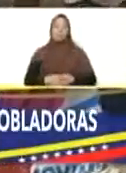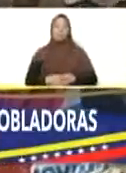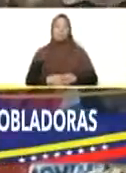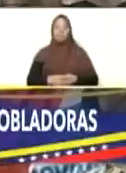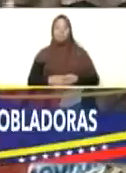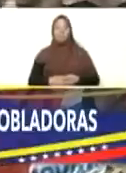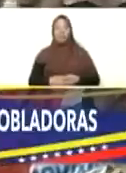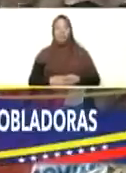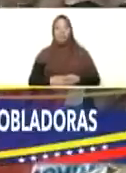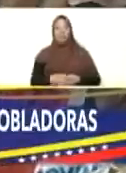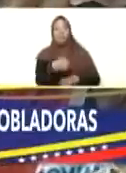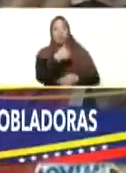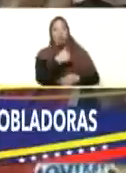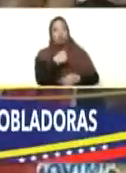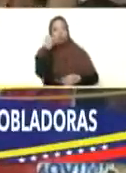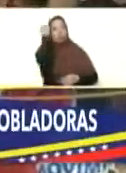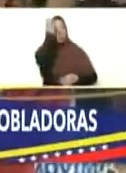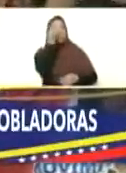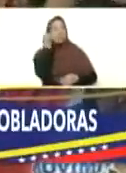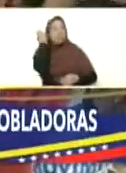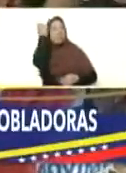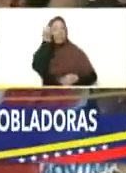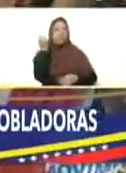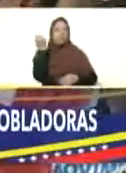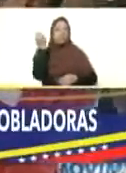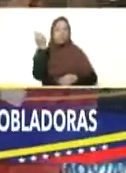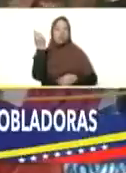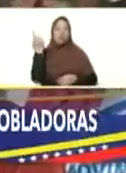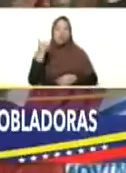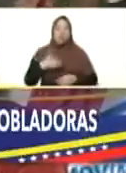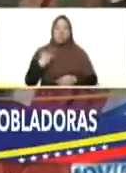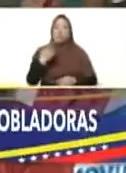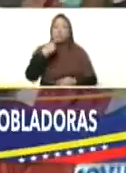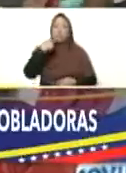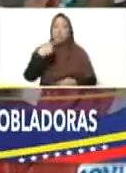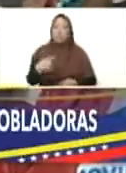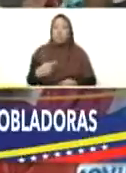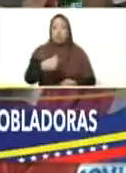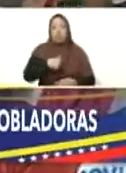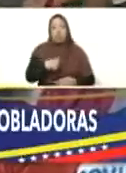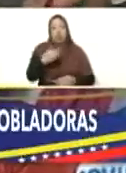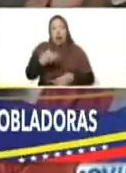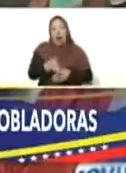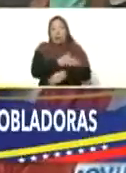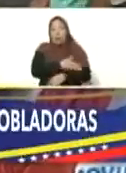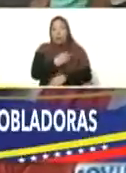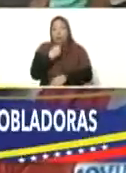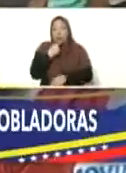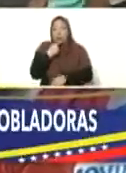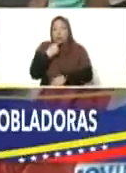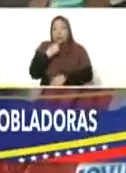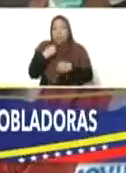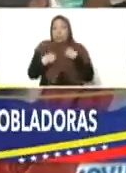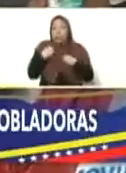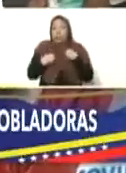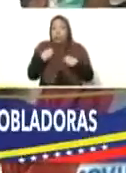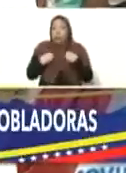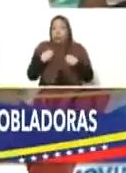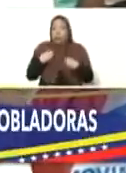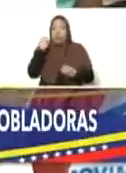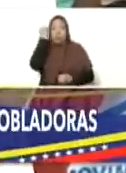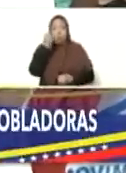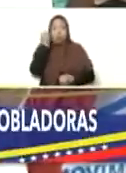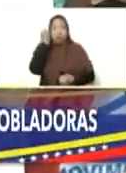yo pensaba que no había cosas que no íbamos a poder decir pero yo en alguna oportunidad alerté